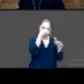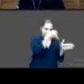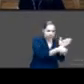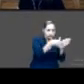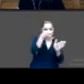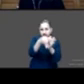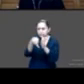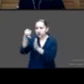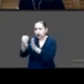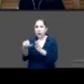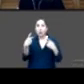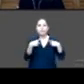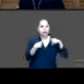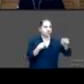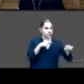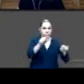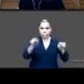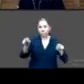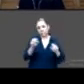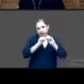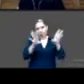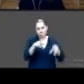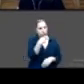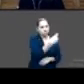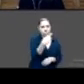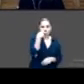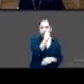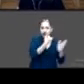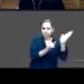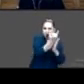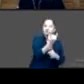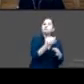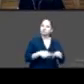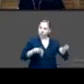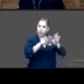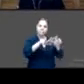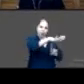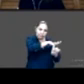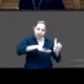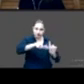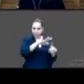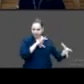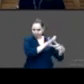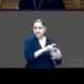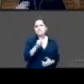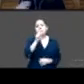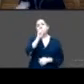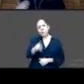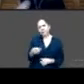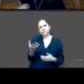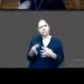supuesto, tener acceso a educación, a salud integral, que eso implica los servicios amigables que ya están en el país, tener acceso a un empleo digno,